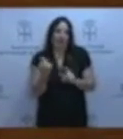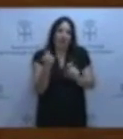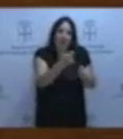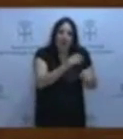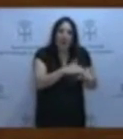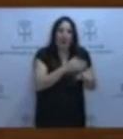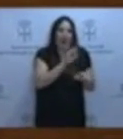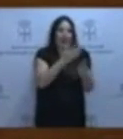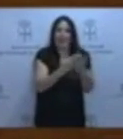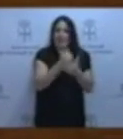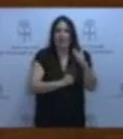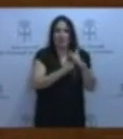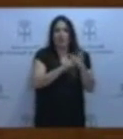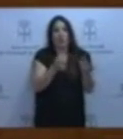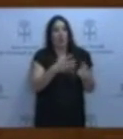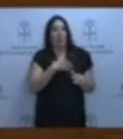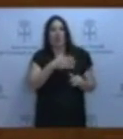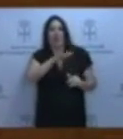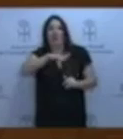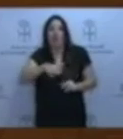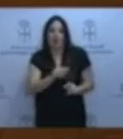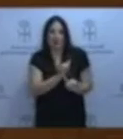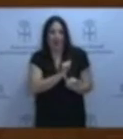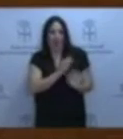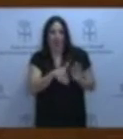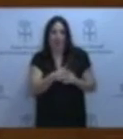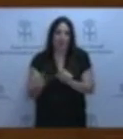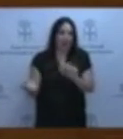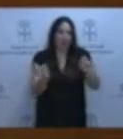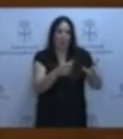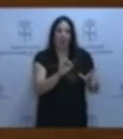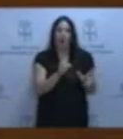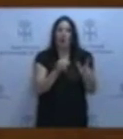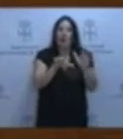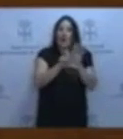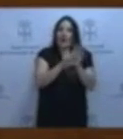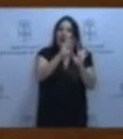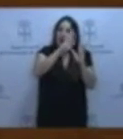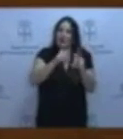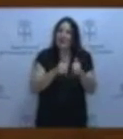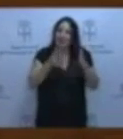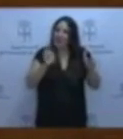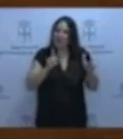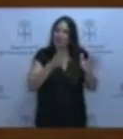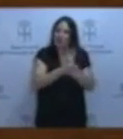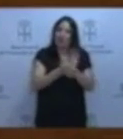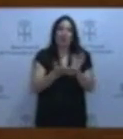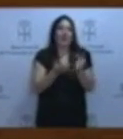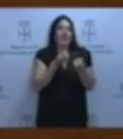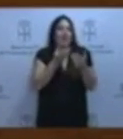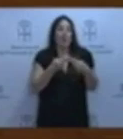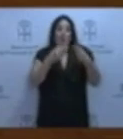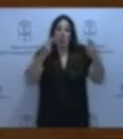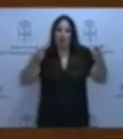meses en facilitarla. No es bloquear una ley de cuentas abiertas, es poner la información pública al